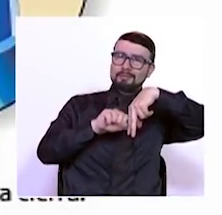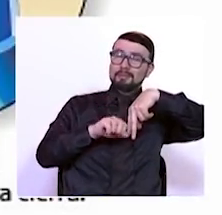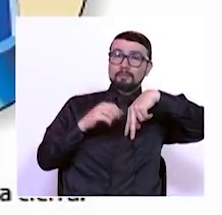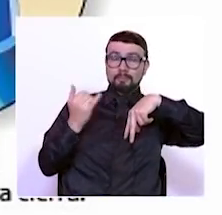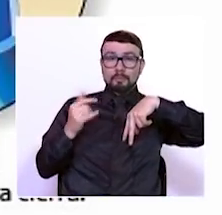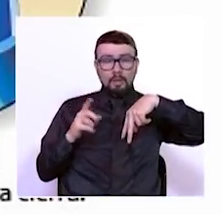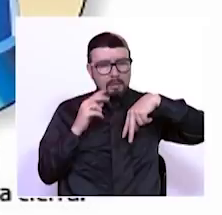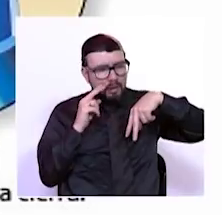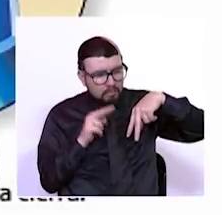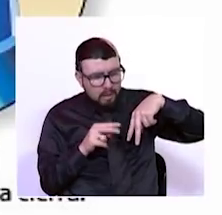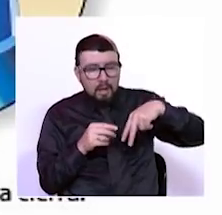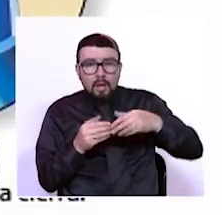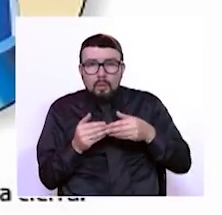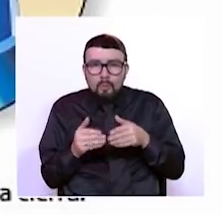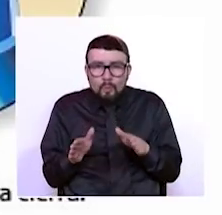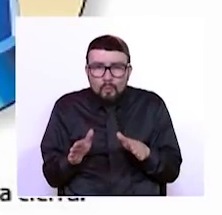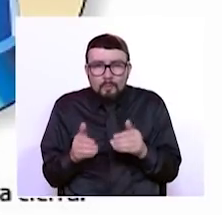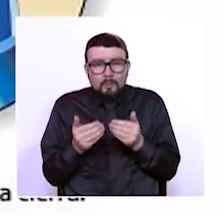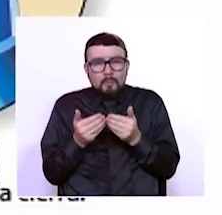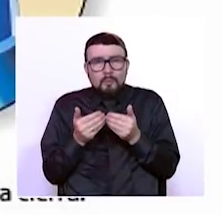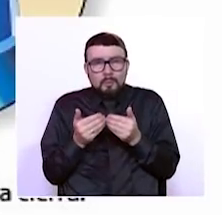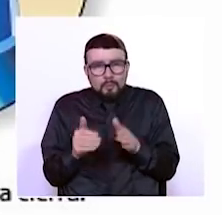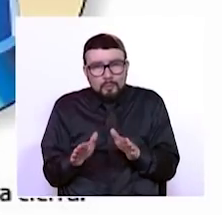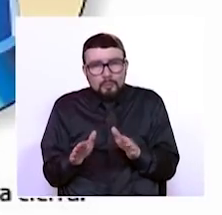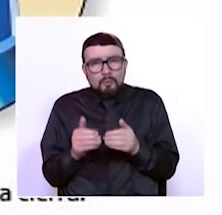las válvulas, que están ubicadas en sitios